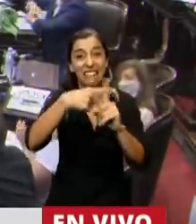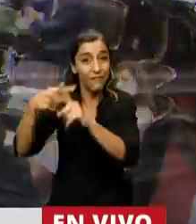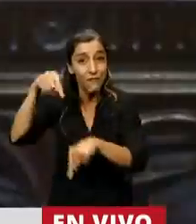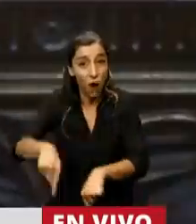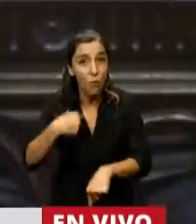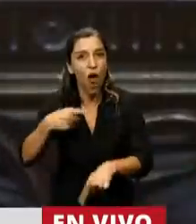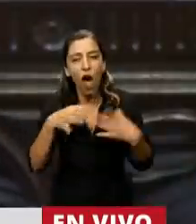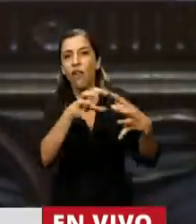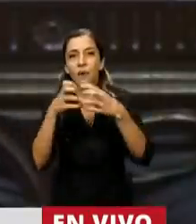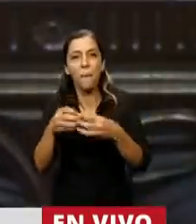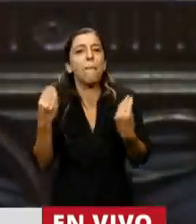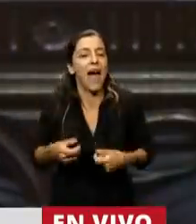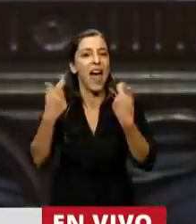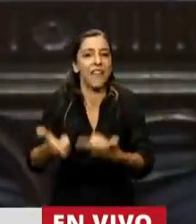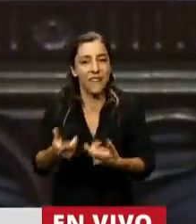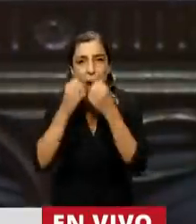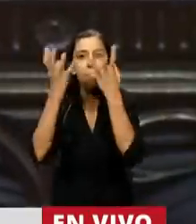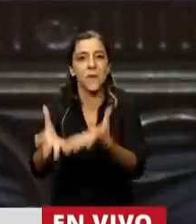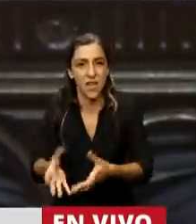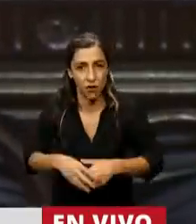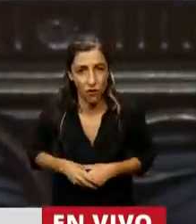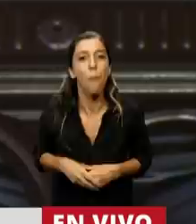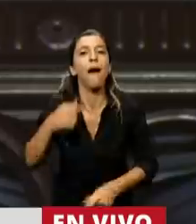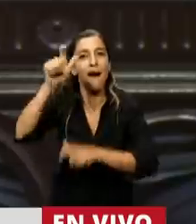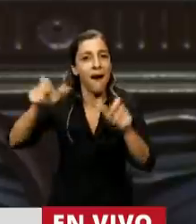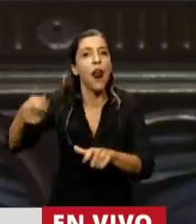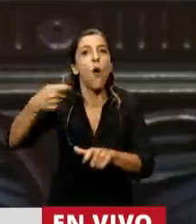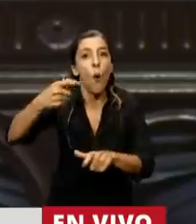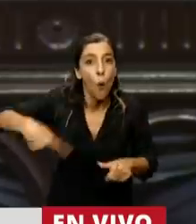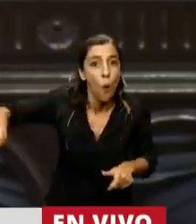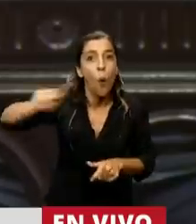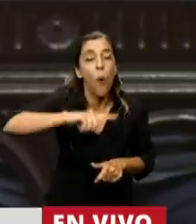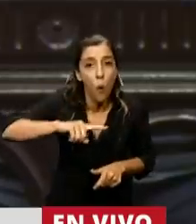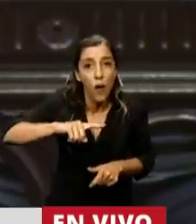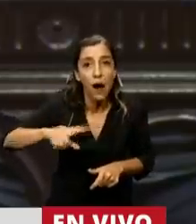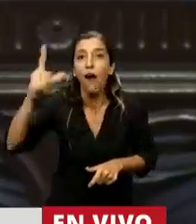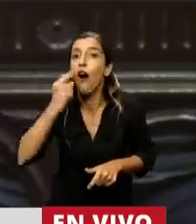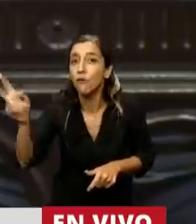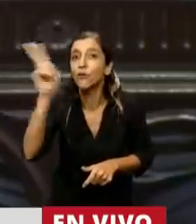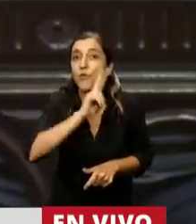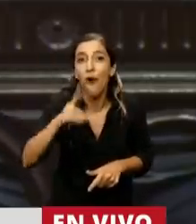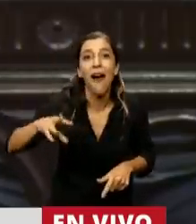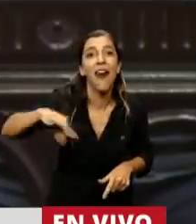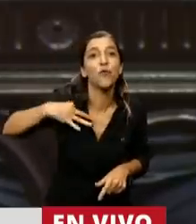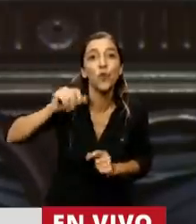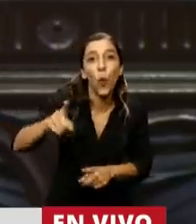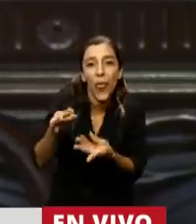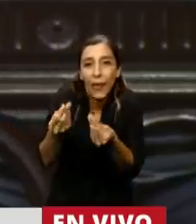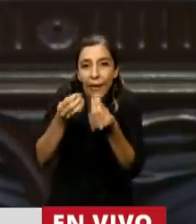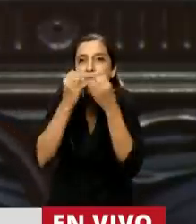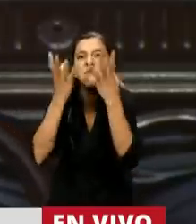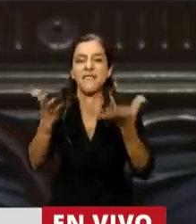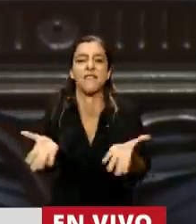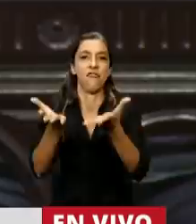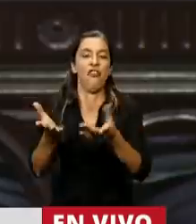es para mejorar paulatinamente la calidad de vida de nuestras jubiladas y de nuestros jubilados que es lo que pretendemos